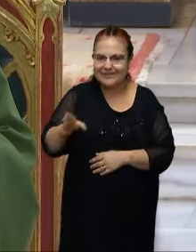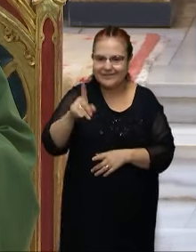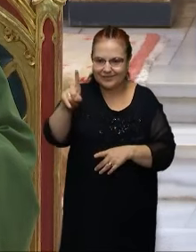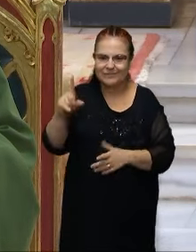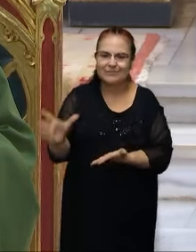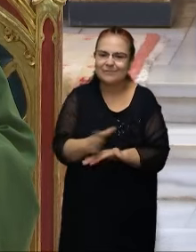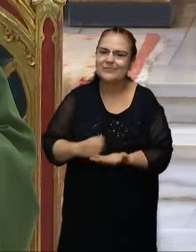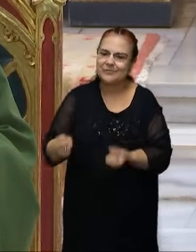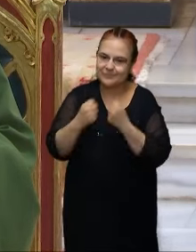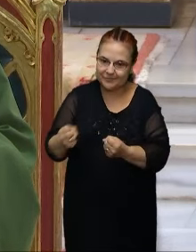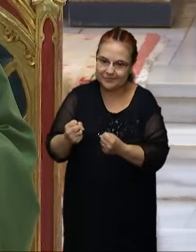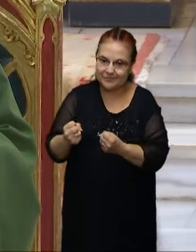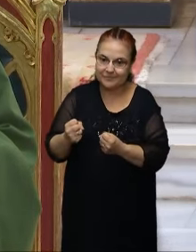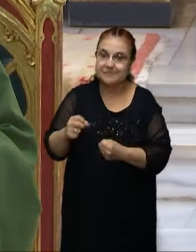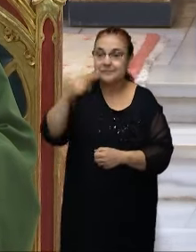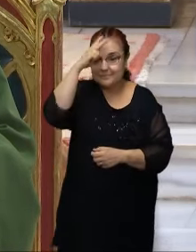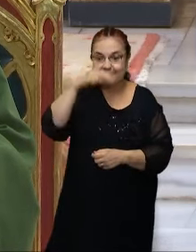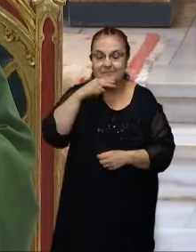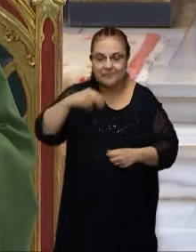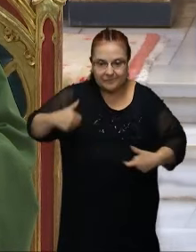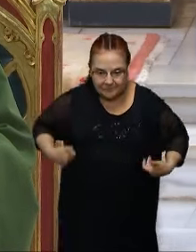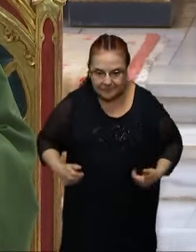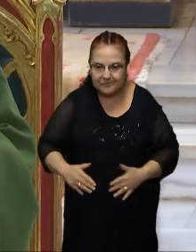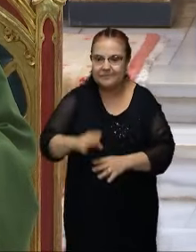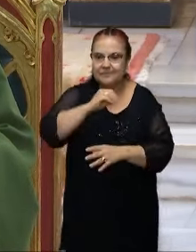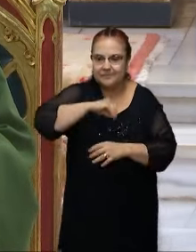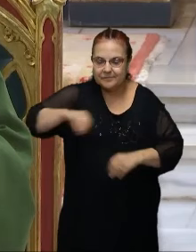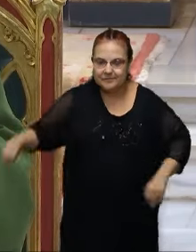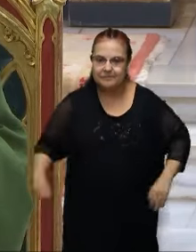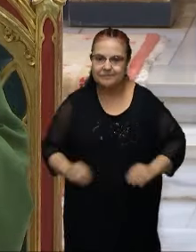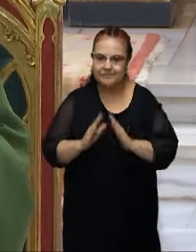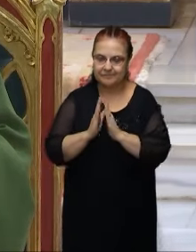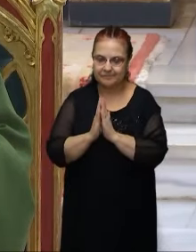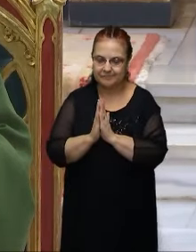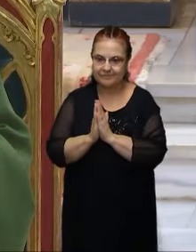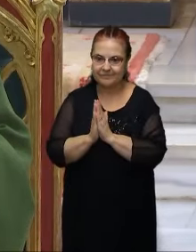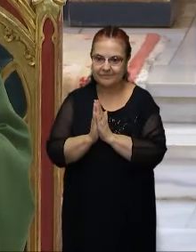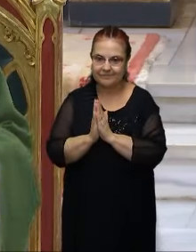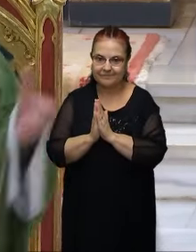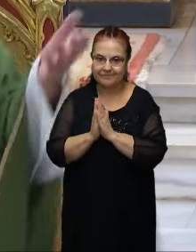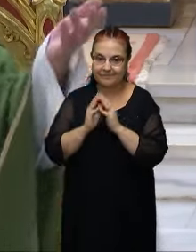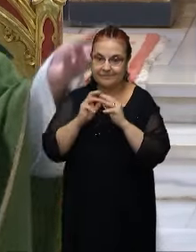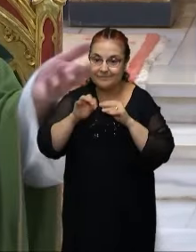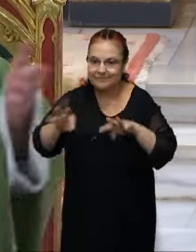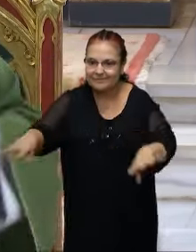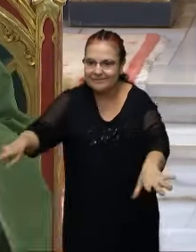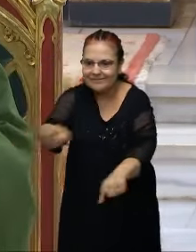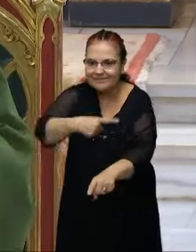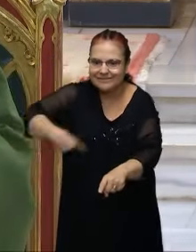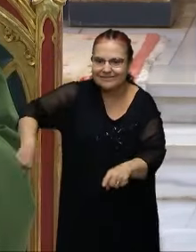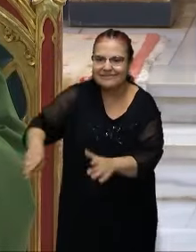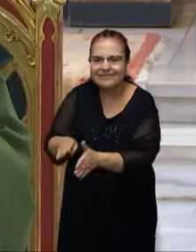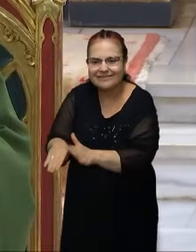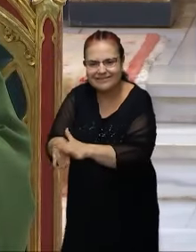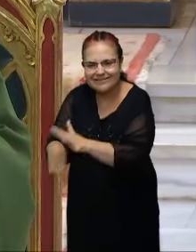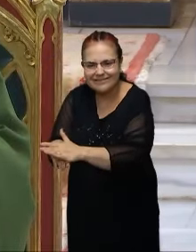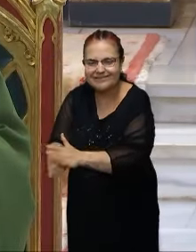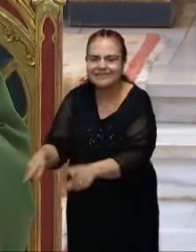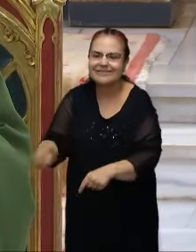de Dios Todopoderoso, Padre, Hijo y Espíritu Santo, descienda y